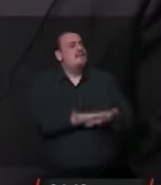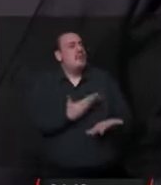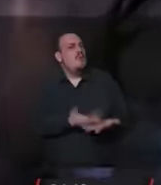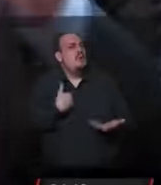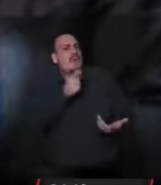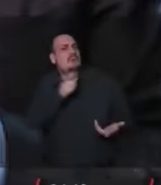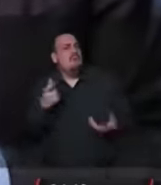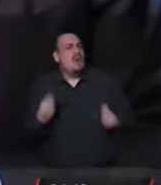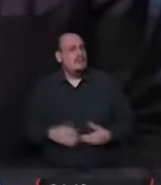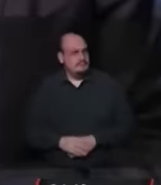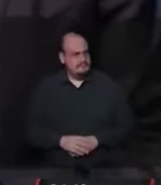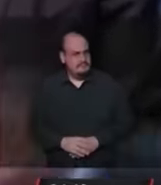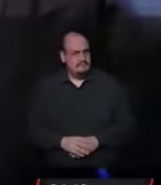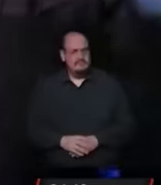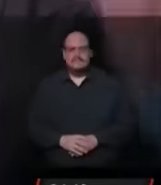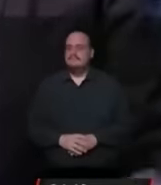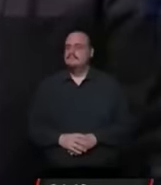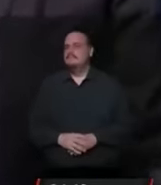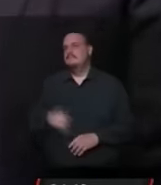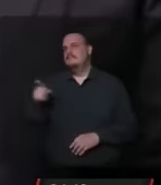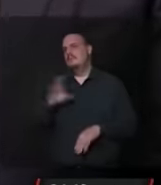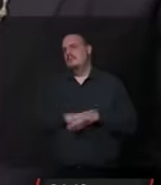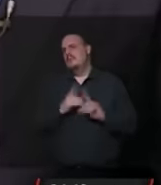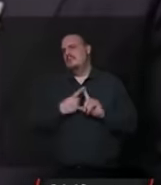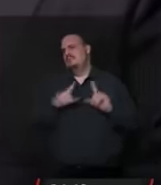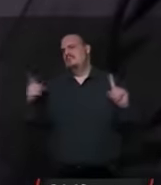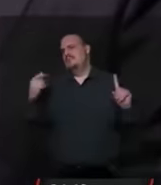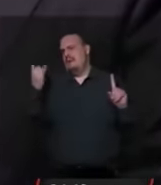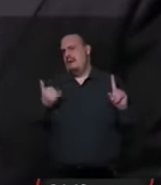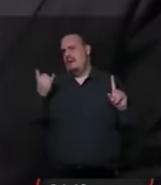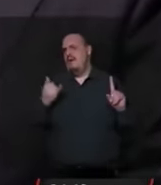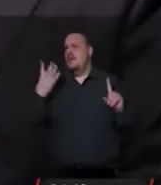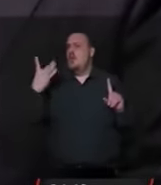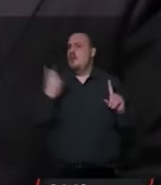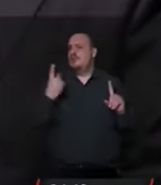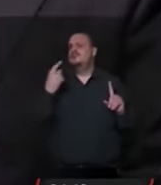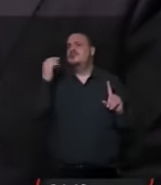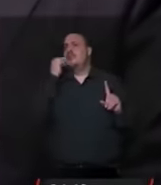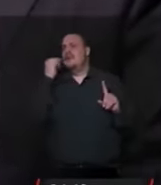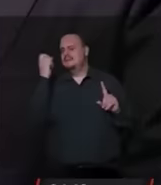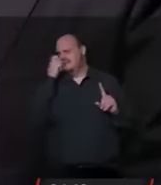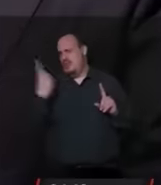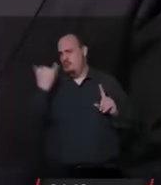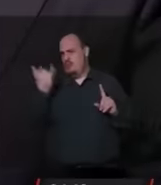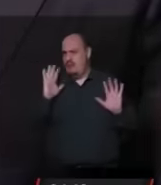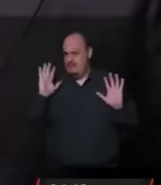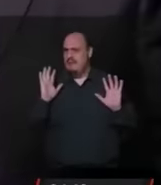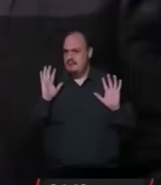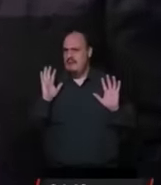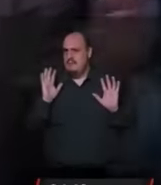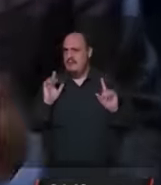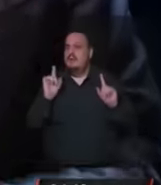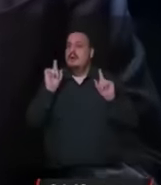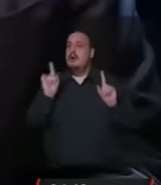decimos. Tengo todavía un largo tiempo por los 4 minutos 40 que me quedan, pero